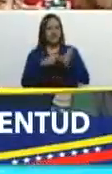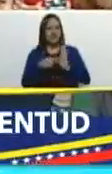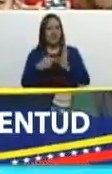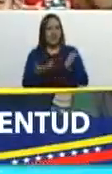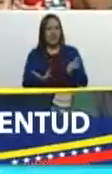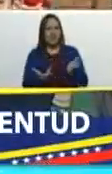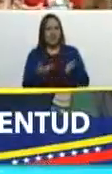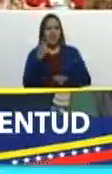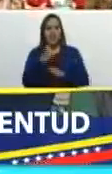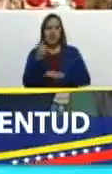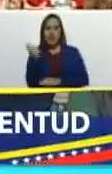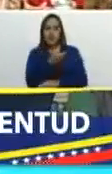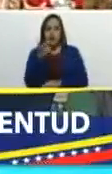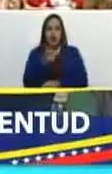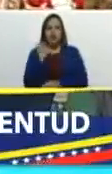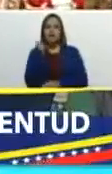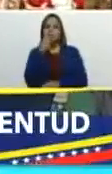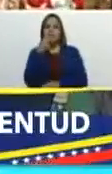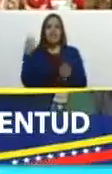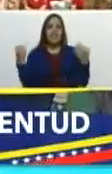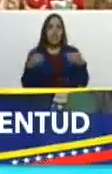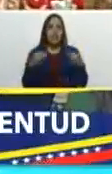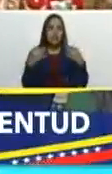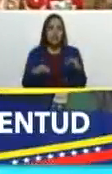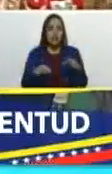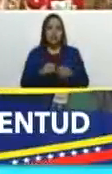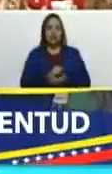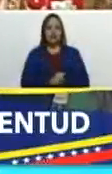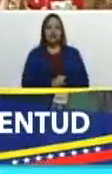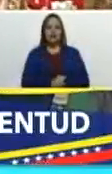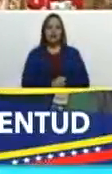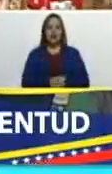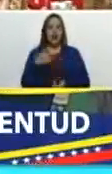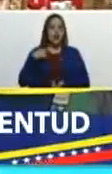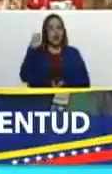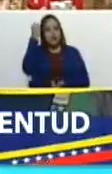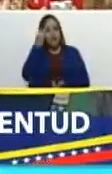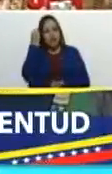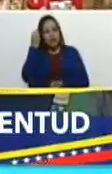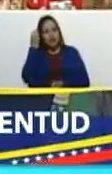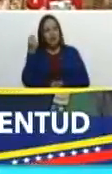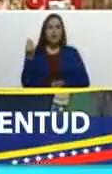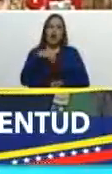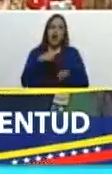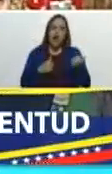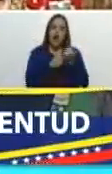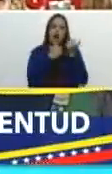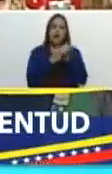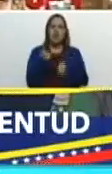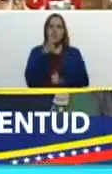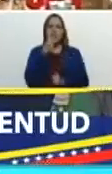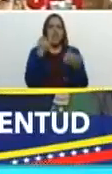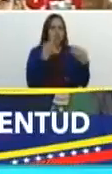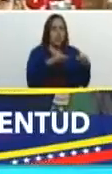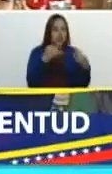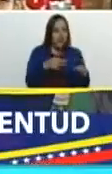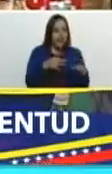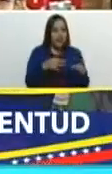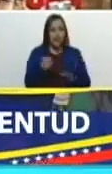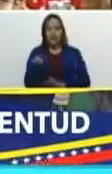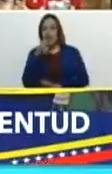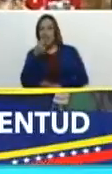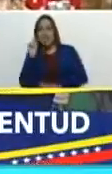Hay que buscar en la medicina natural. Yo creo más en la medicina natural y naturista que en la medicina de las